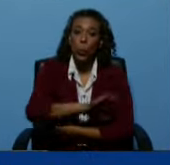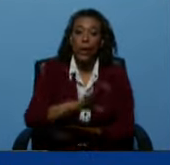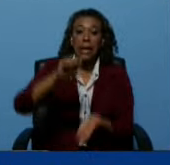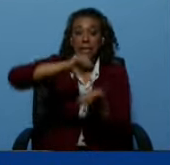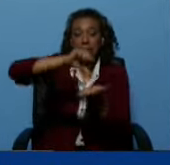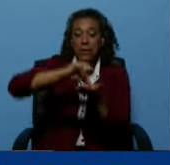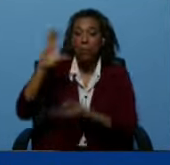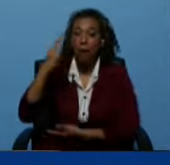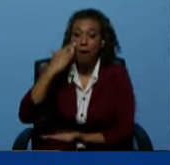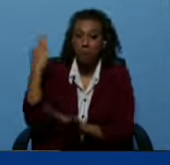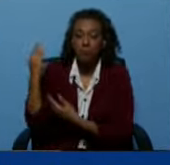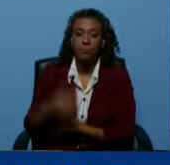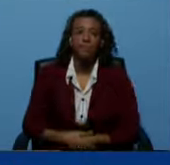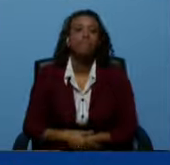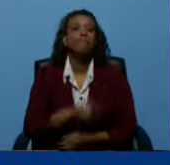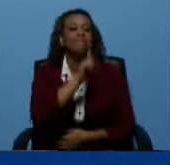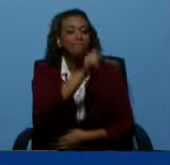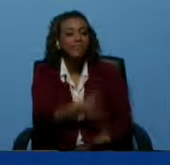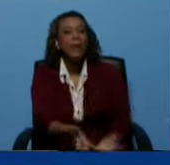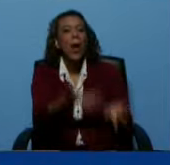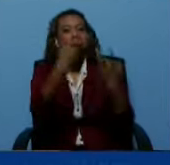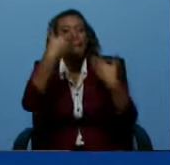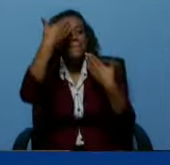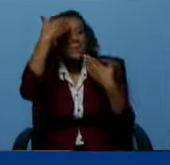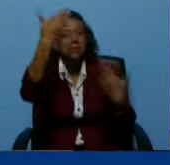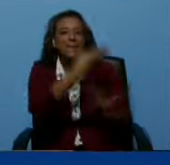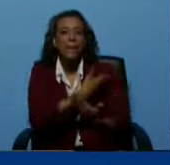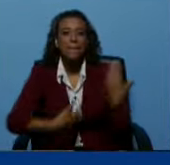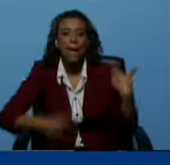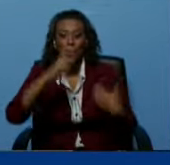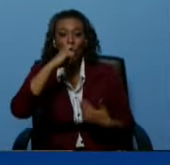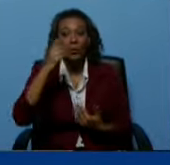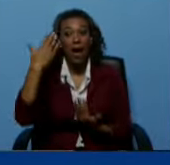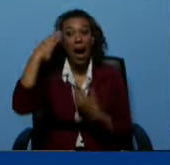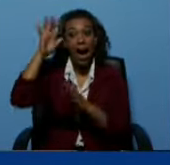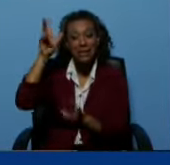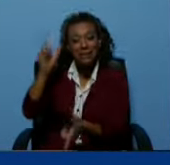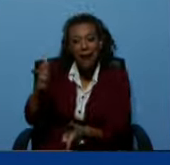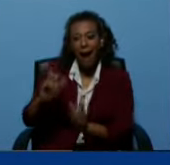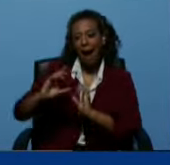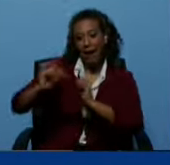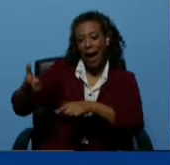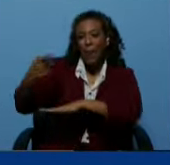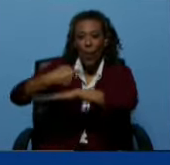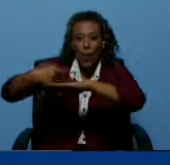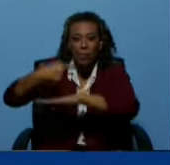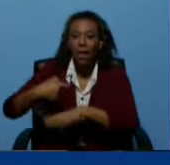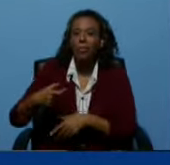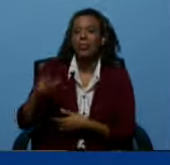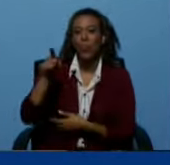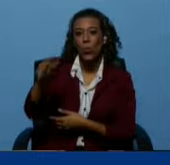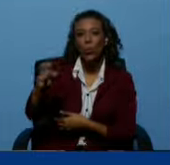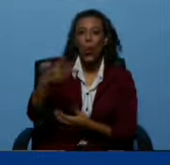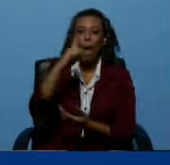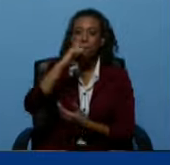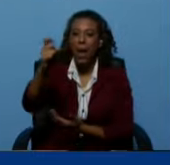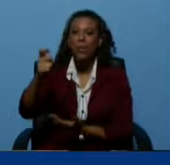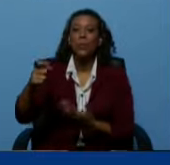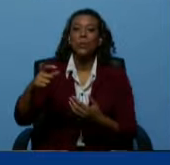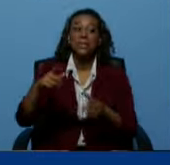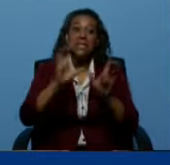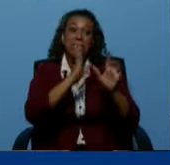capital, Nahum. Y bueno, mi presidente, saludarlos, saludar a la gente de Carabobo, a la Cava, que lo vi por ahí. Saludo a todos ustedes, compañeros de aquí de